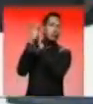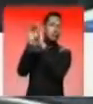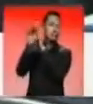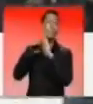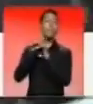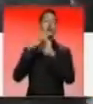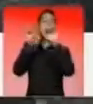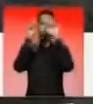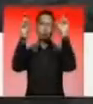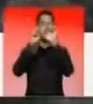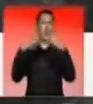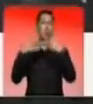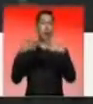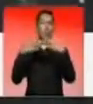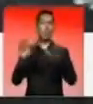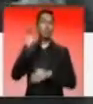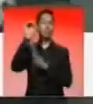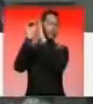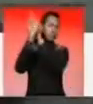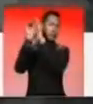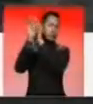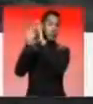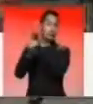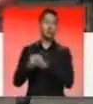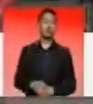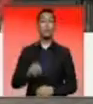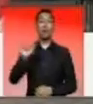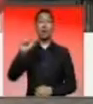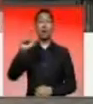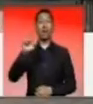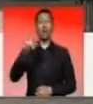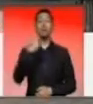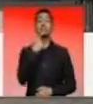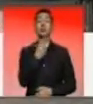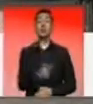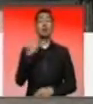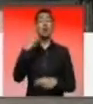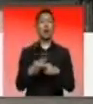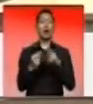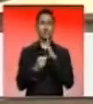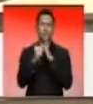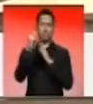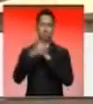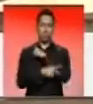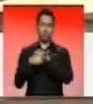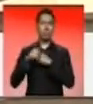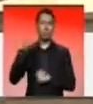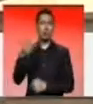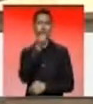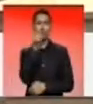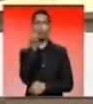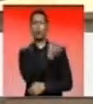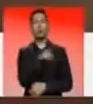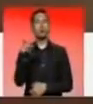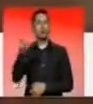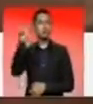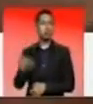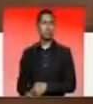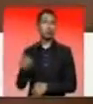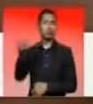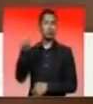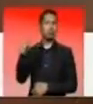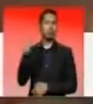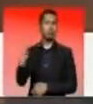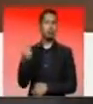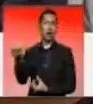Girva Sociedad Anónima. Bravo aseguró que recibió órdenes del exministro de Hidrocarburos, Carlos Pareja Gianuselli, para